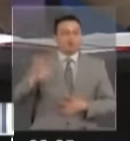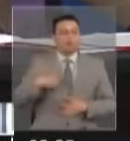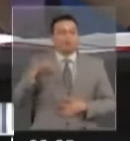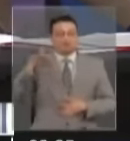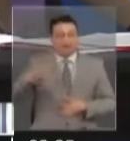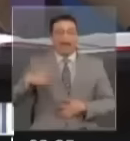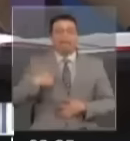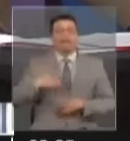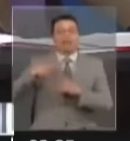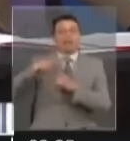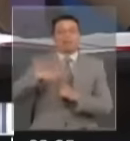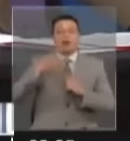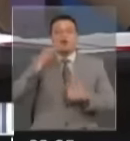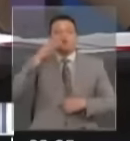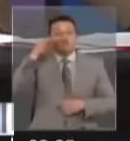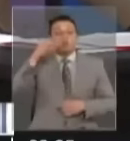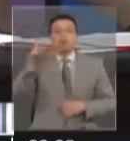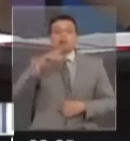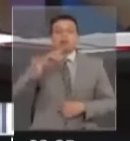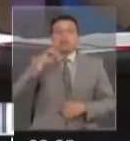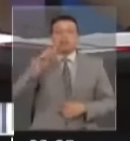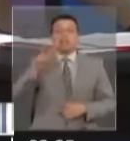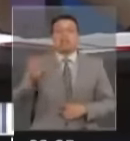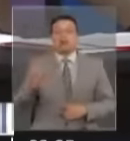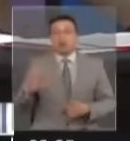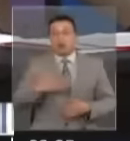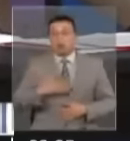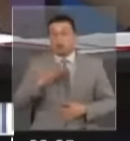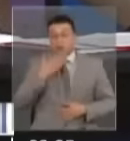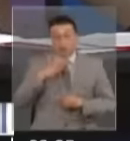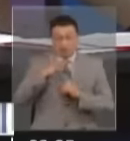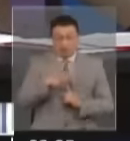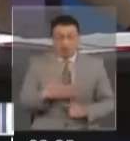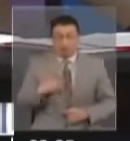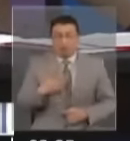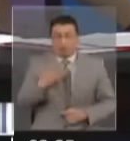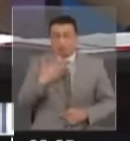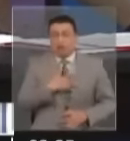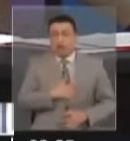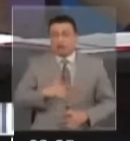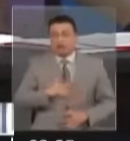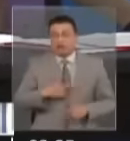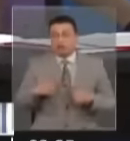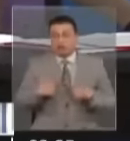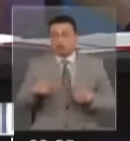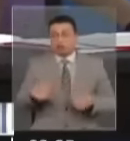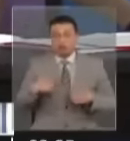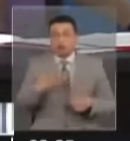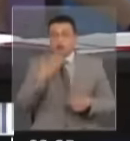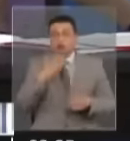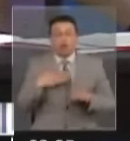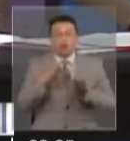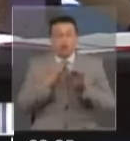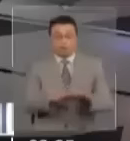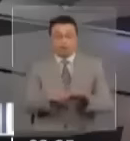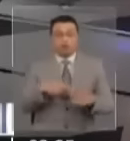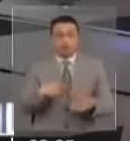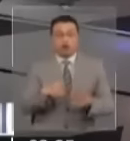claro que ser rubiecita sirve. Sí, pero a mí me discriminaron también, así que por eso siento eso. Y aún así estoy a favor del control